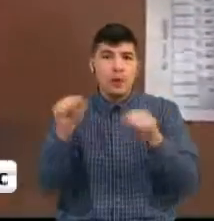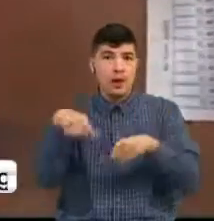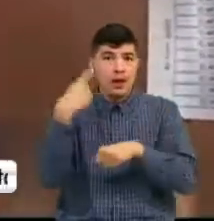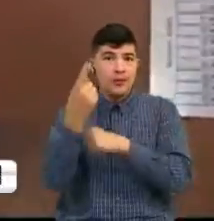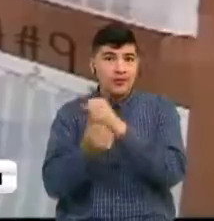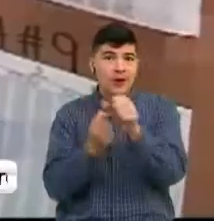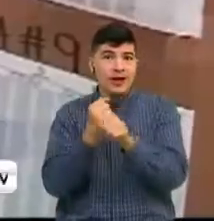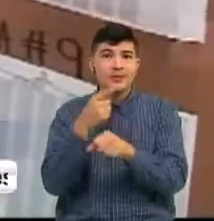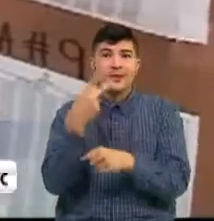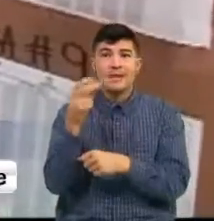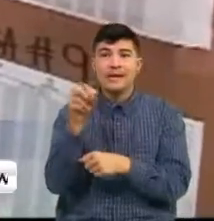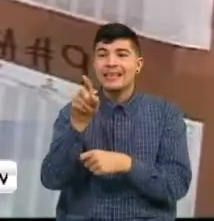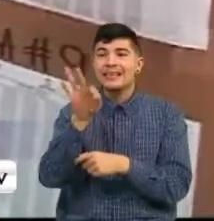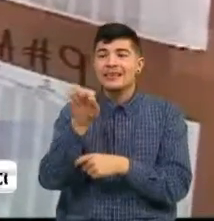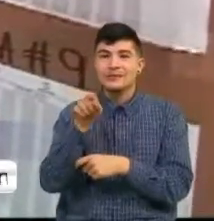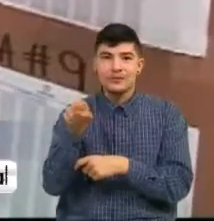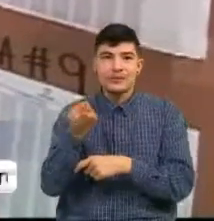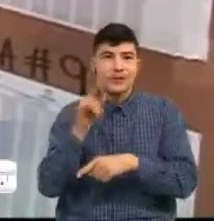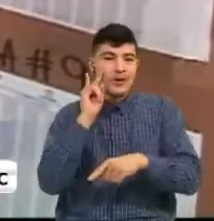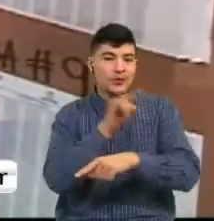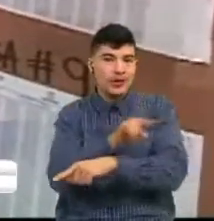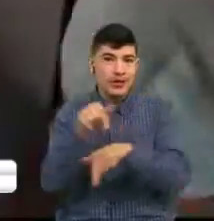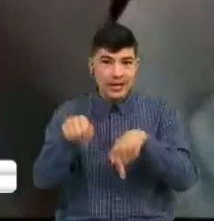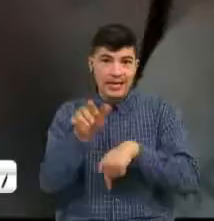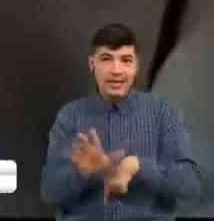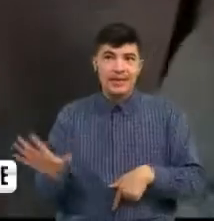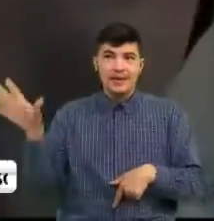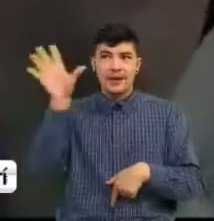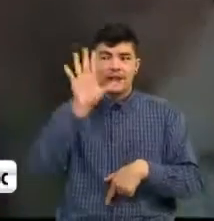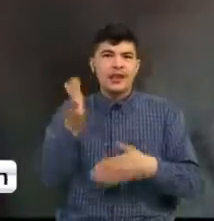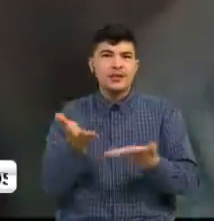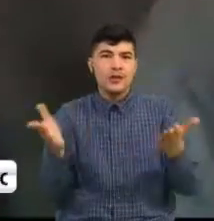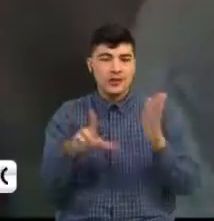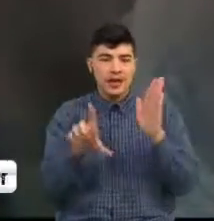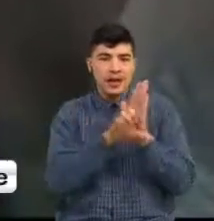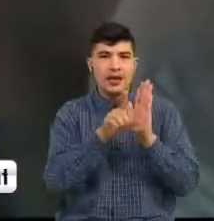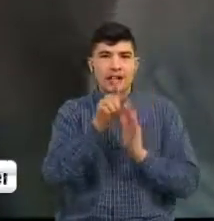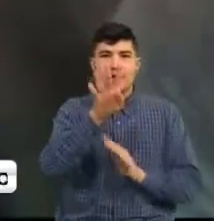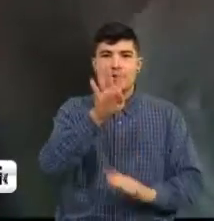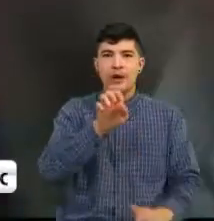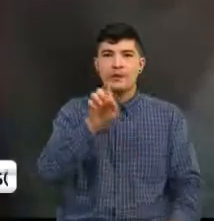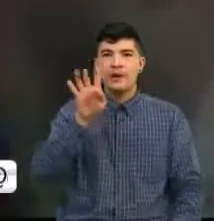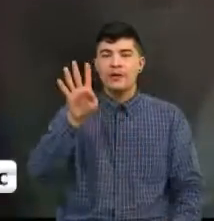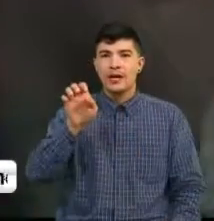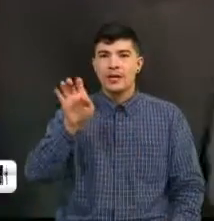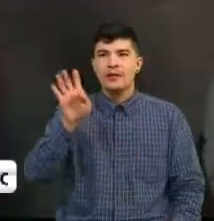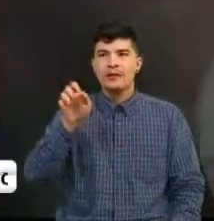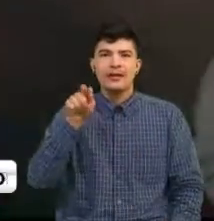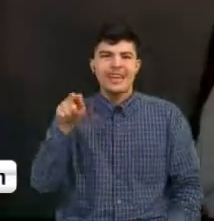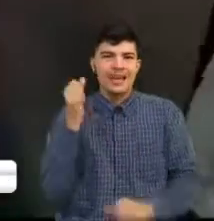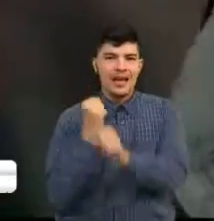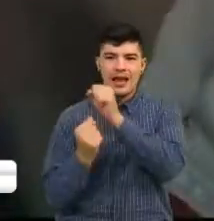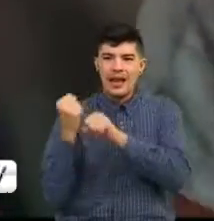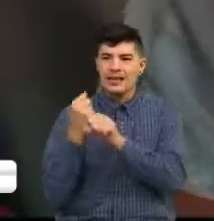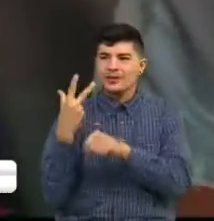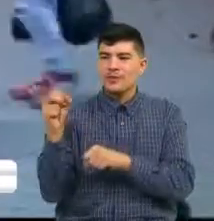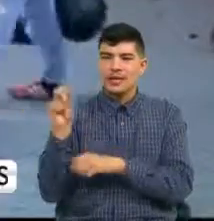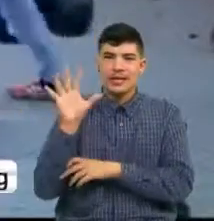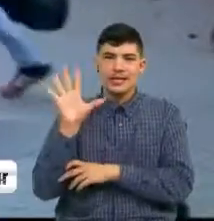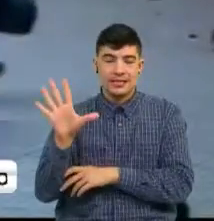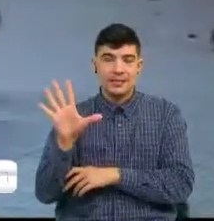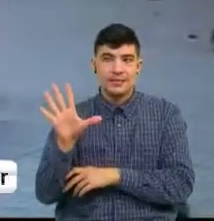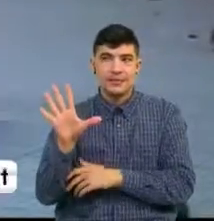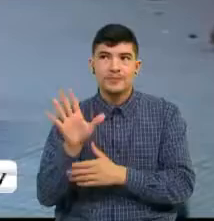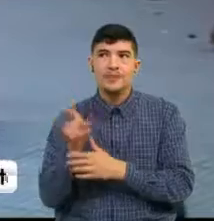año 2018, asegura el Contralor del Departamento, están consignadas en la Ley 996 del año 2005 y que deberían concertarse entre